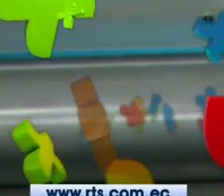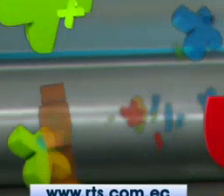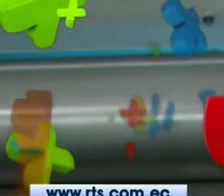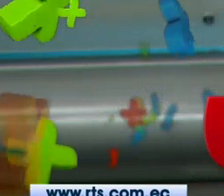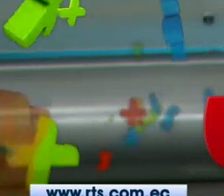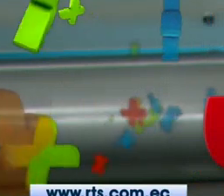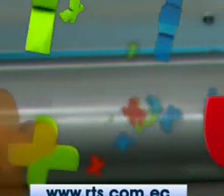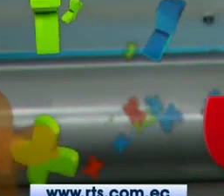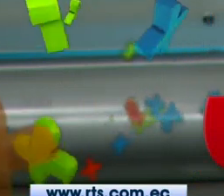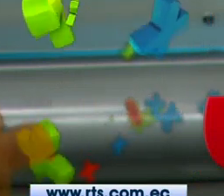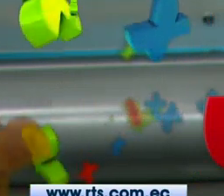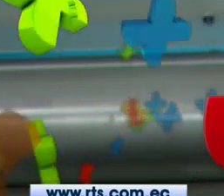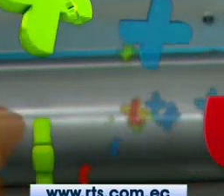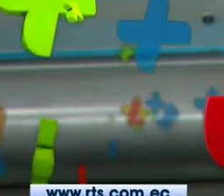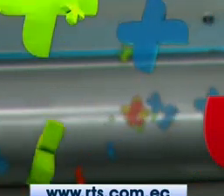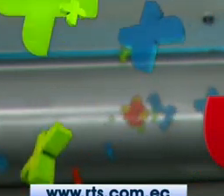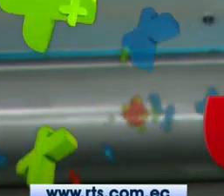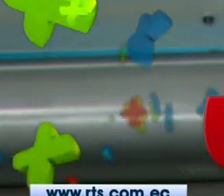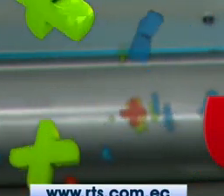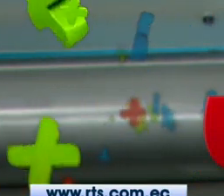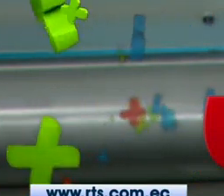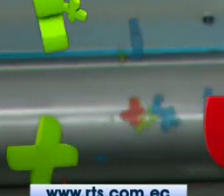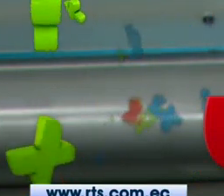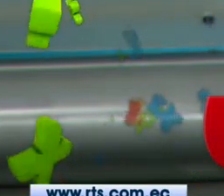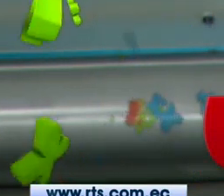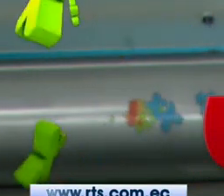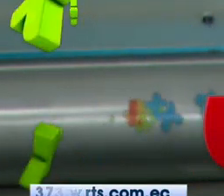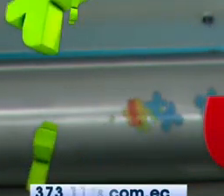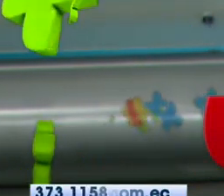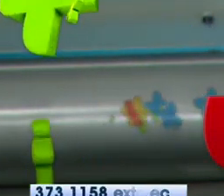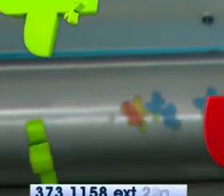www.rtc.com.es. RTC está más cerca de ti. Gracias por